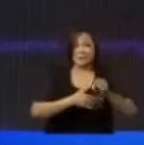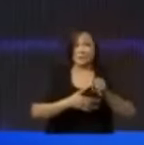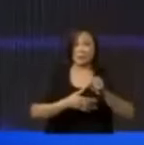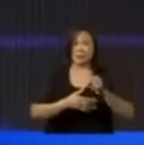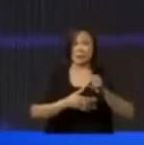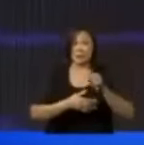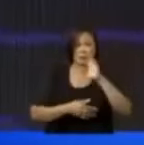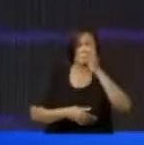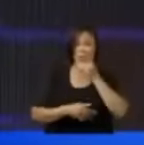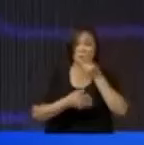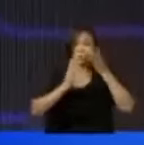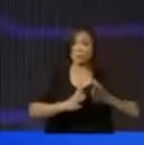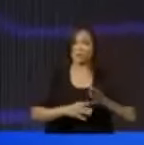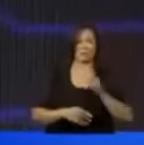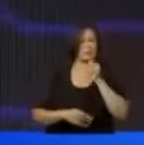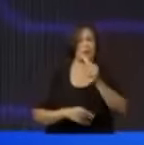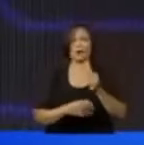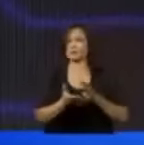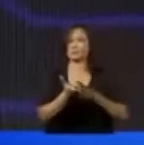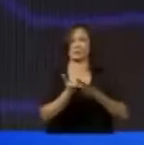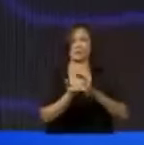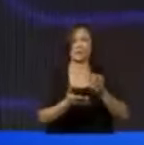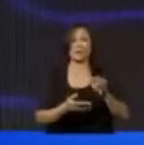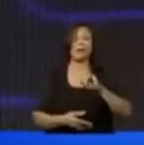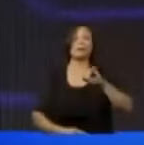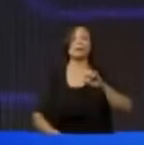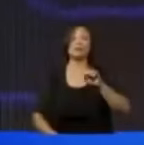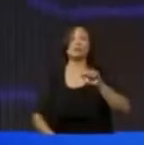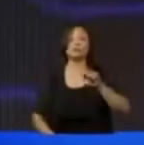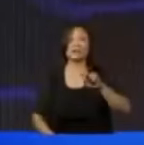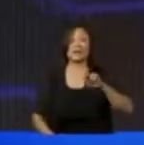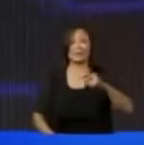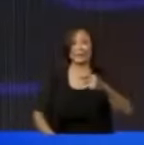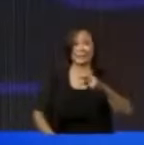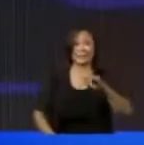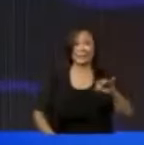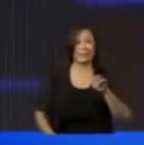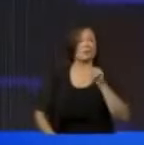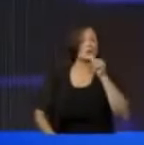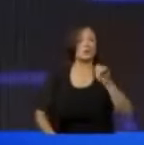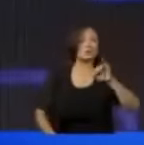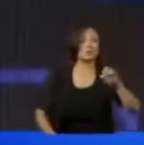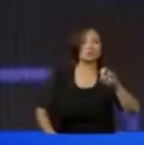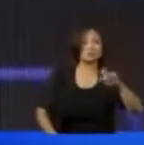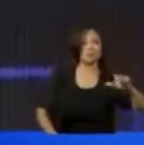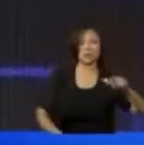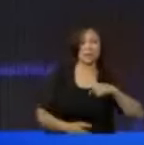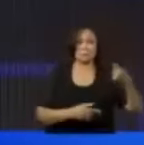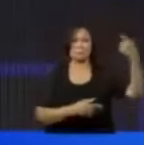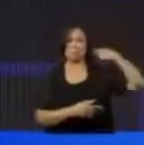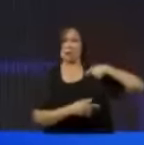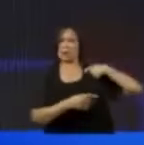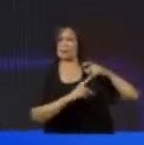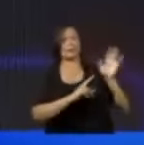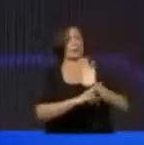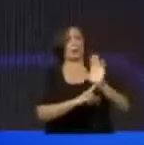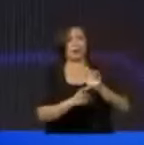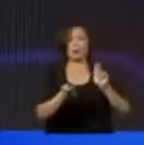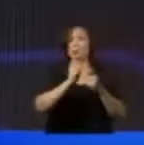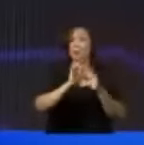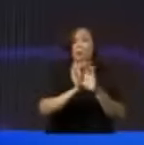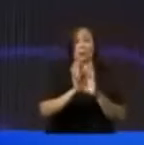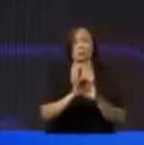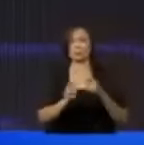territorio dominicano es dominicano. Aquí existe el jus sanguinis, no el jus solis, aunque nos quieran imponer desde fuera, modificar